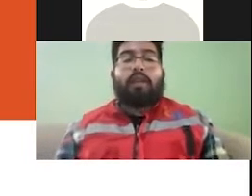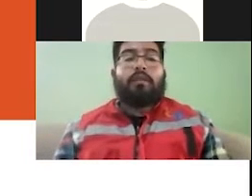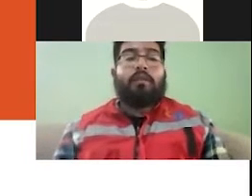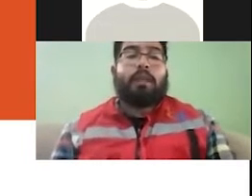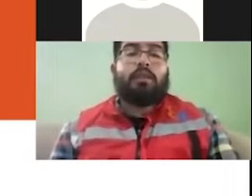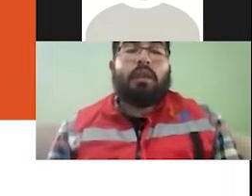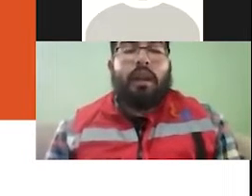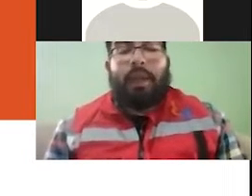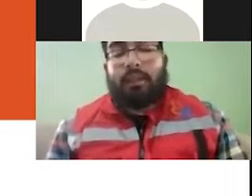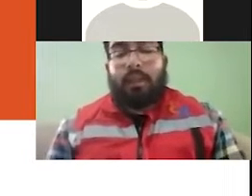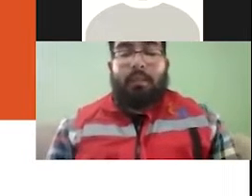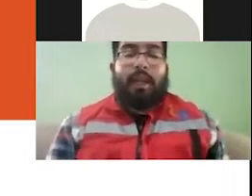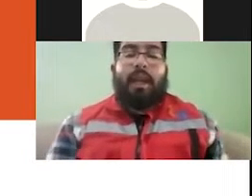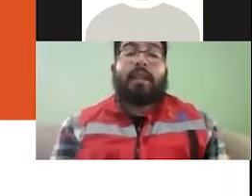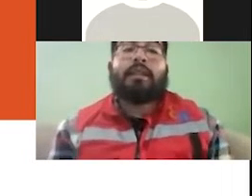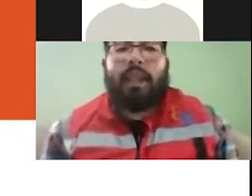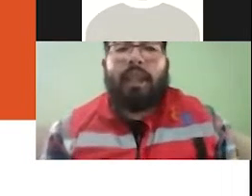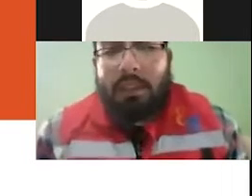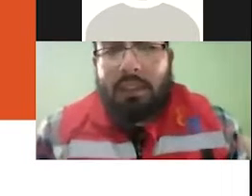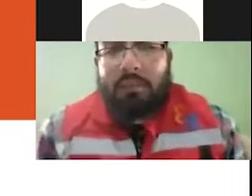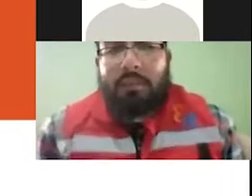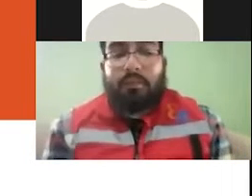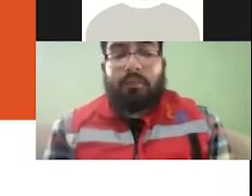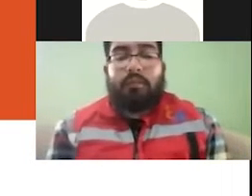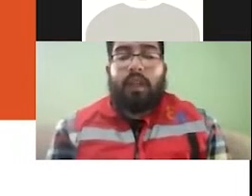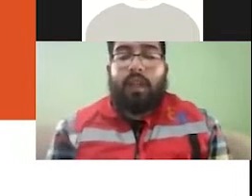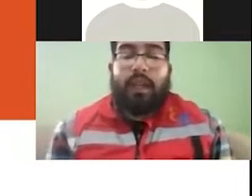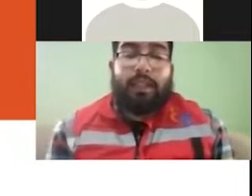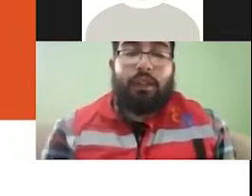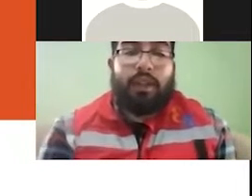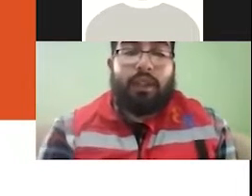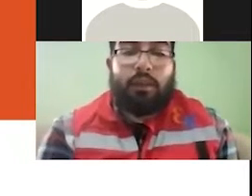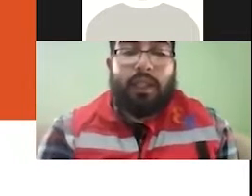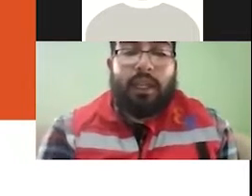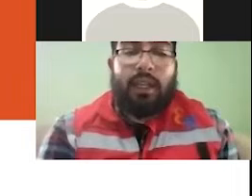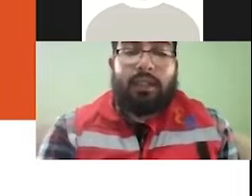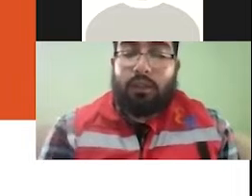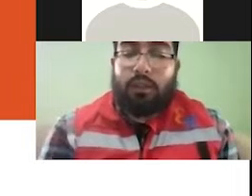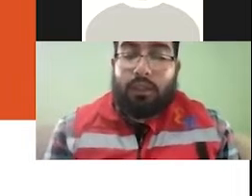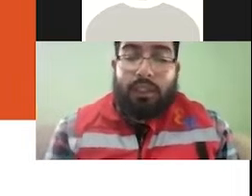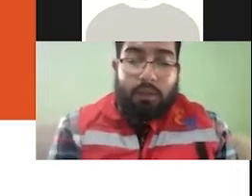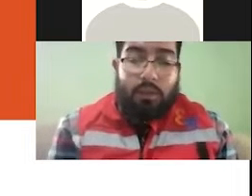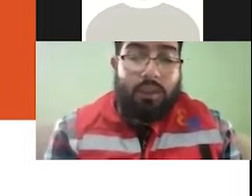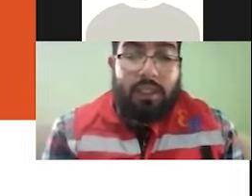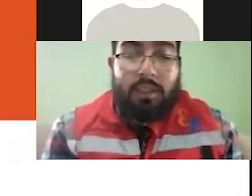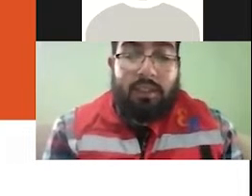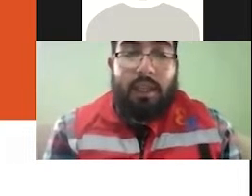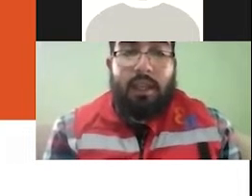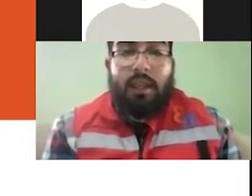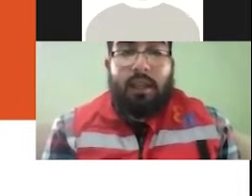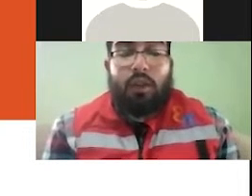toda esa información precisamente para que antes de que pase el hecho de utilizarlas, nosotros ya estemos